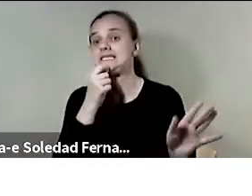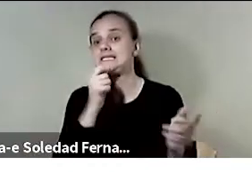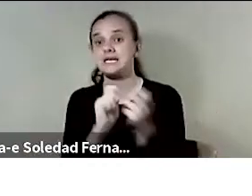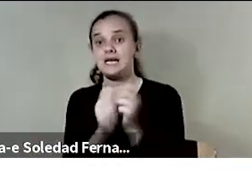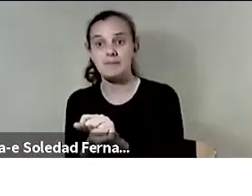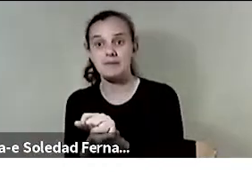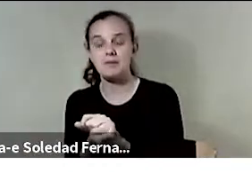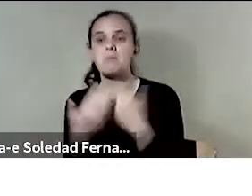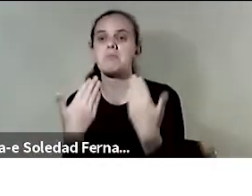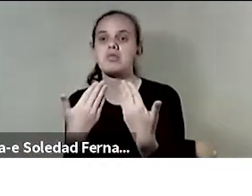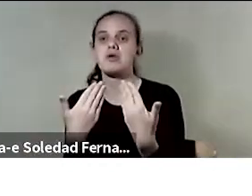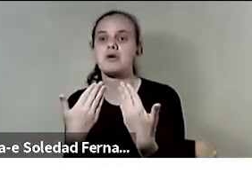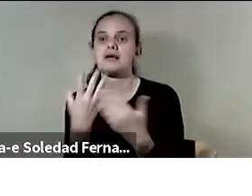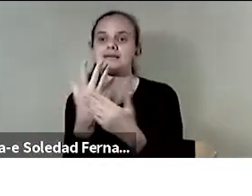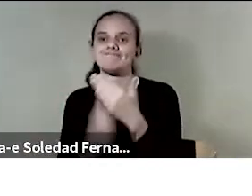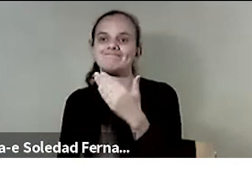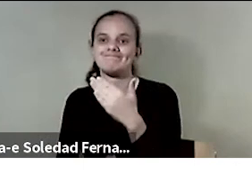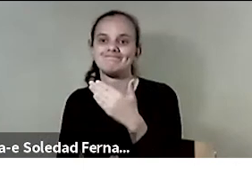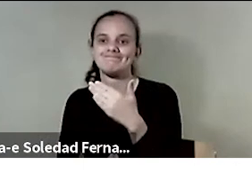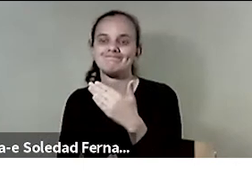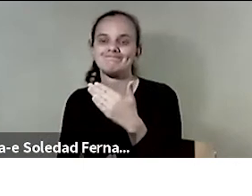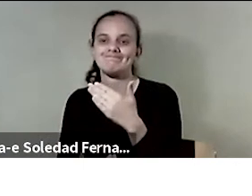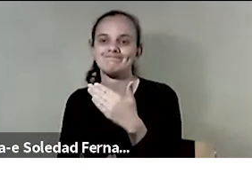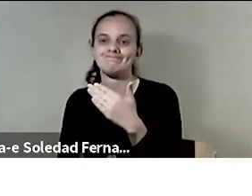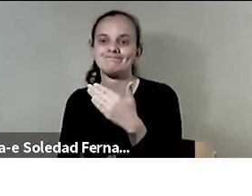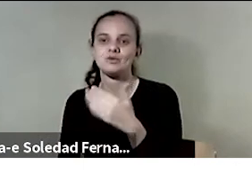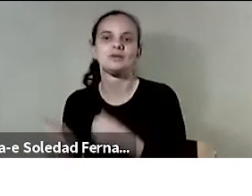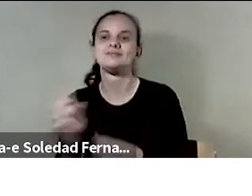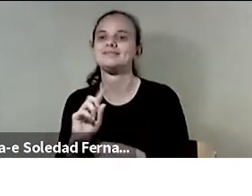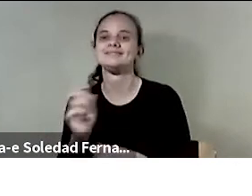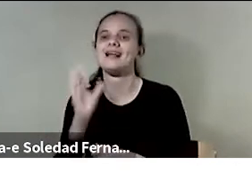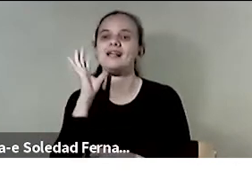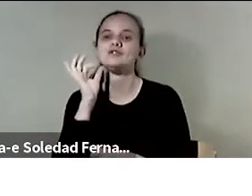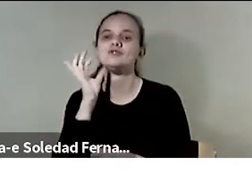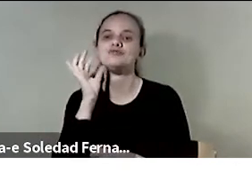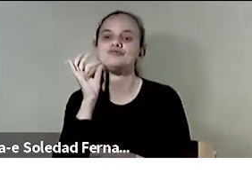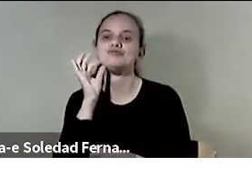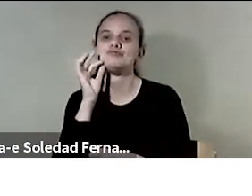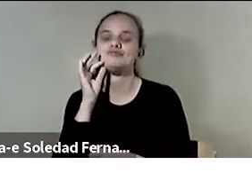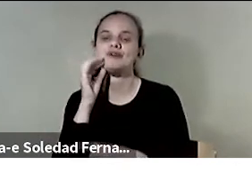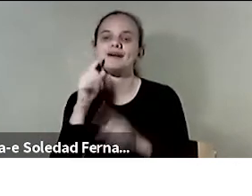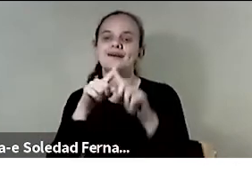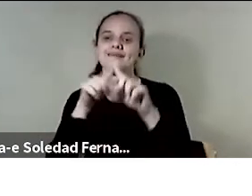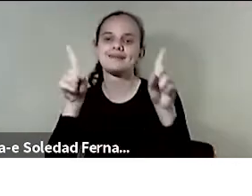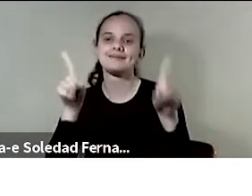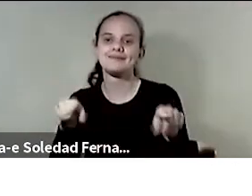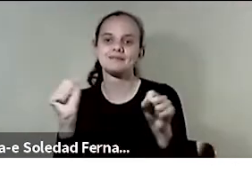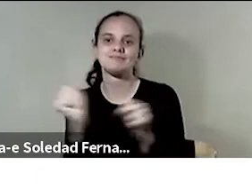Pero aplica para ese día, en ese momento. En cuanto yo cambié algo en la página, puedo haber agregado un error de